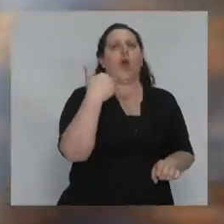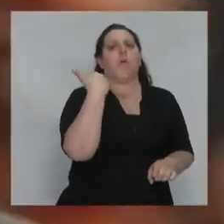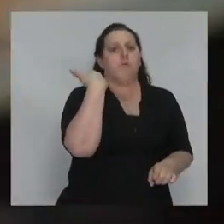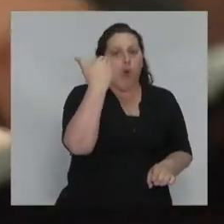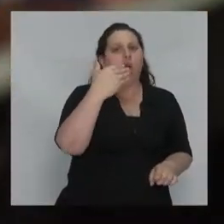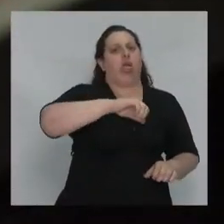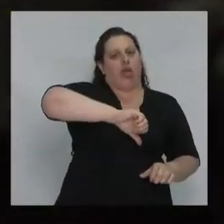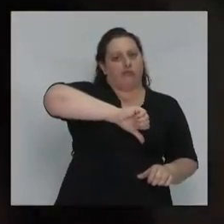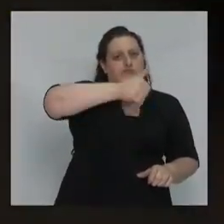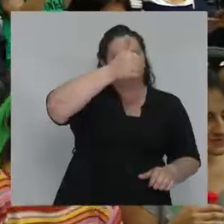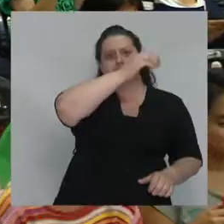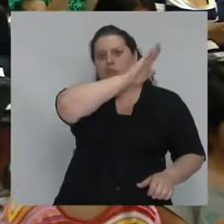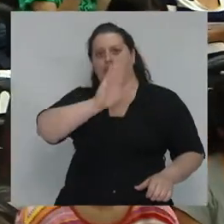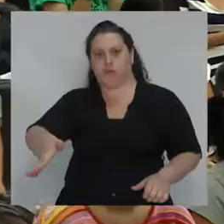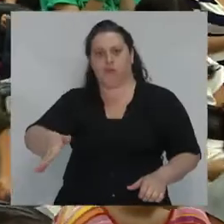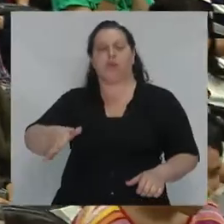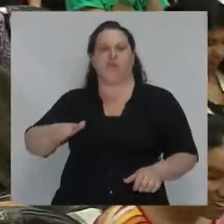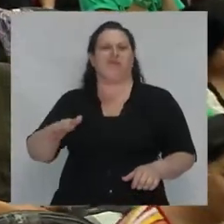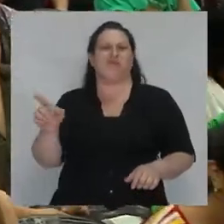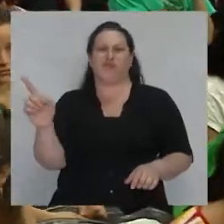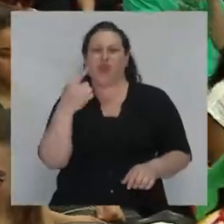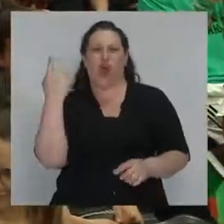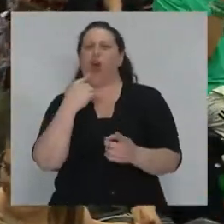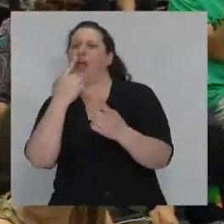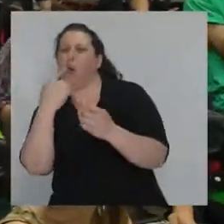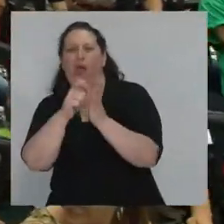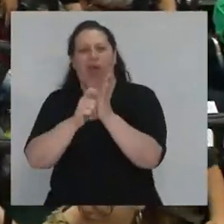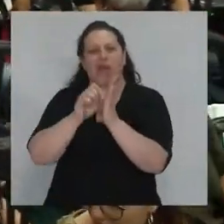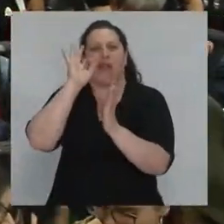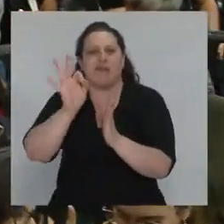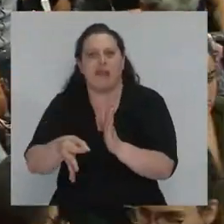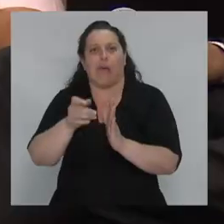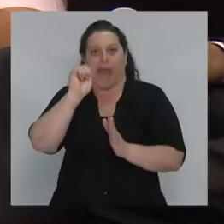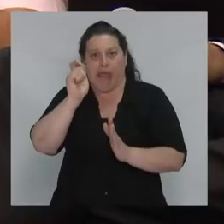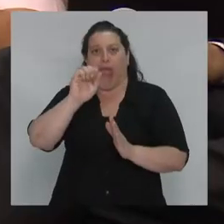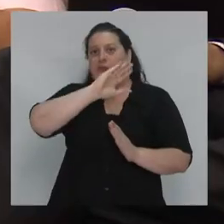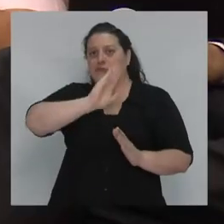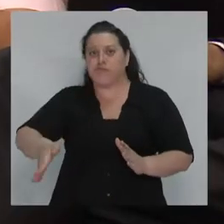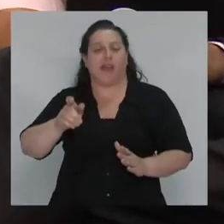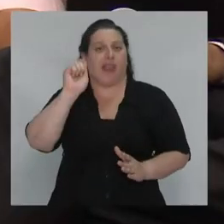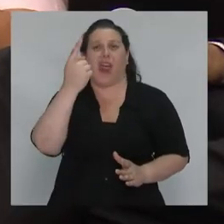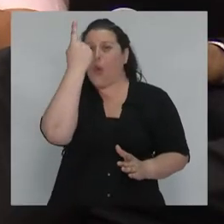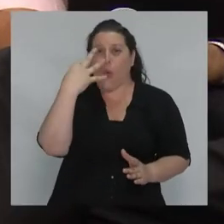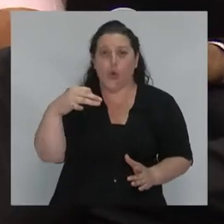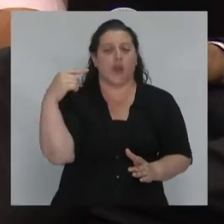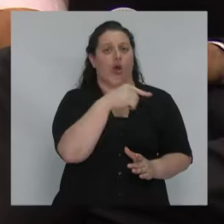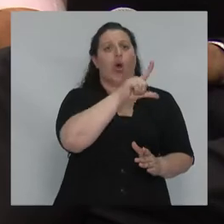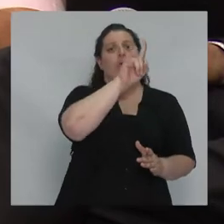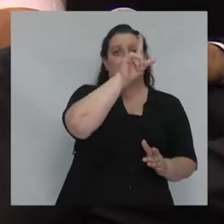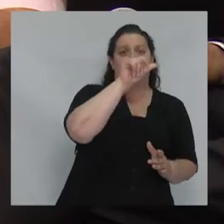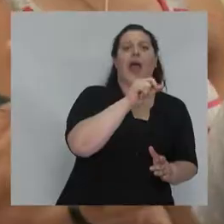elecciones a Bolsonaro, lo sabían y lo decían las encuestas, era el señor Lula, y las ganaba con más